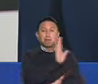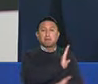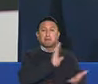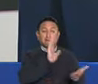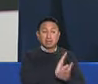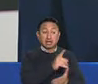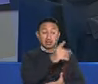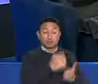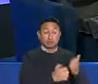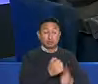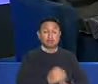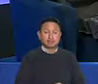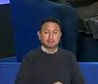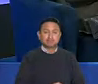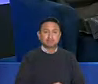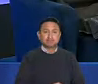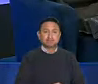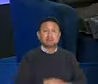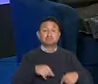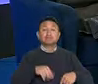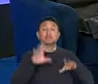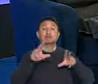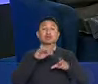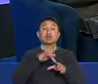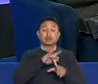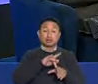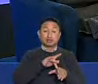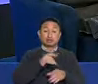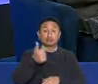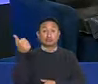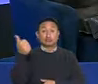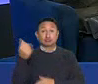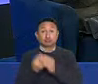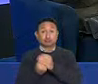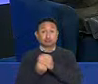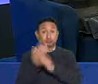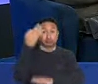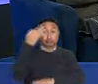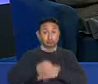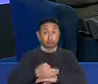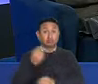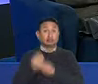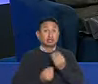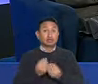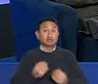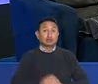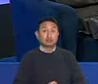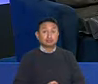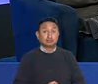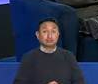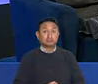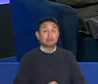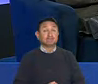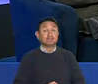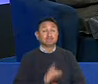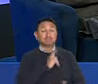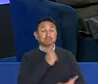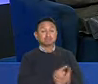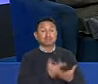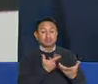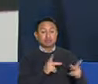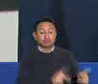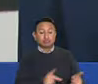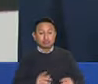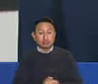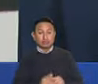están atravesando este problema. Perfecta, tema de riesgos, el Cotopaxi está a la vuelta. Totalmente, vamos a hacer? Totalmente preparados,